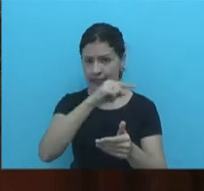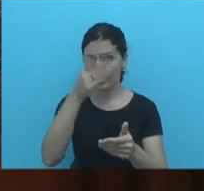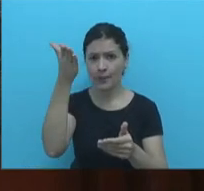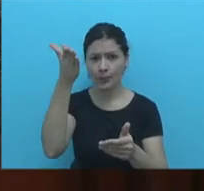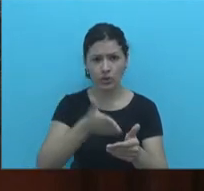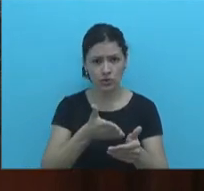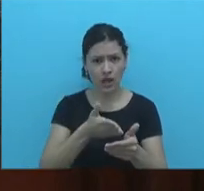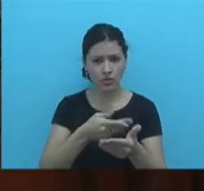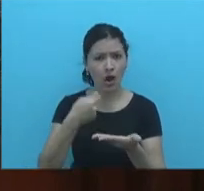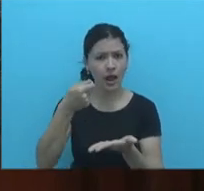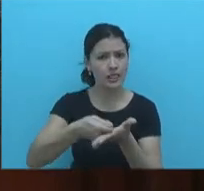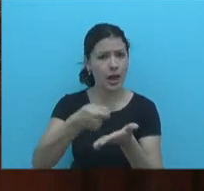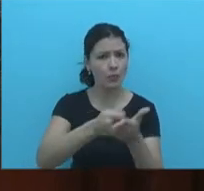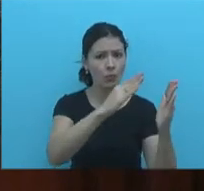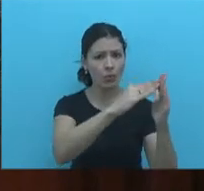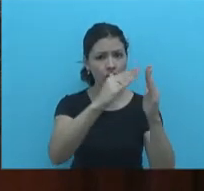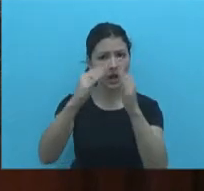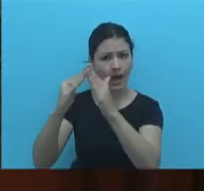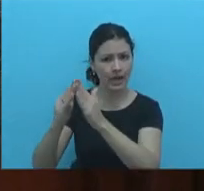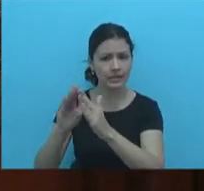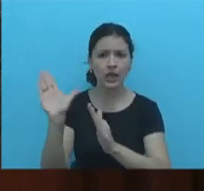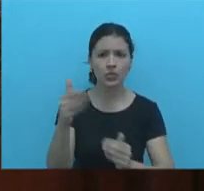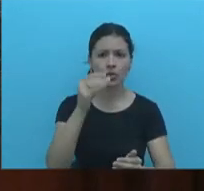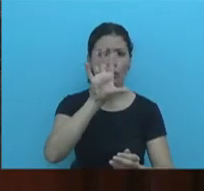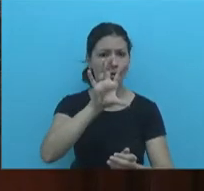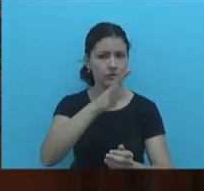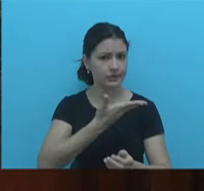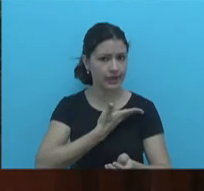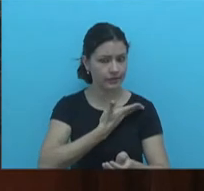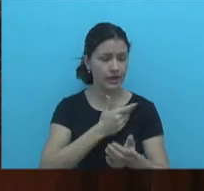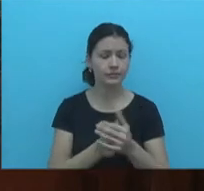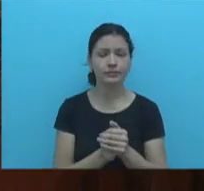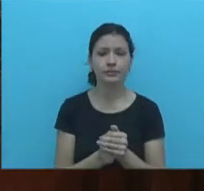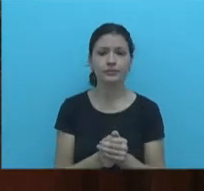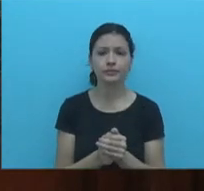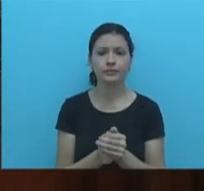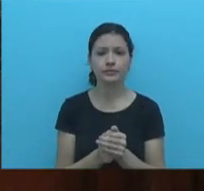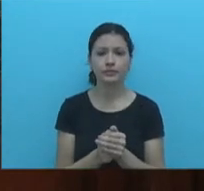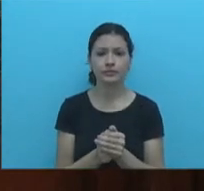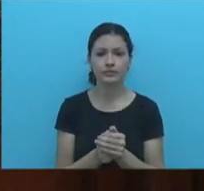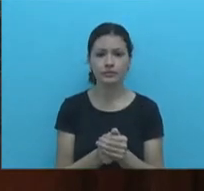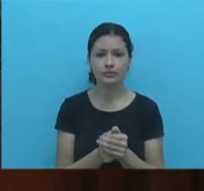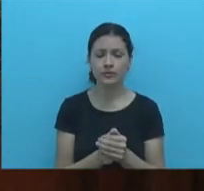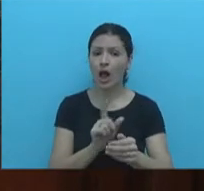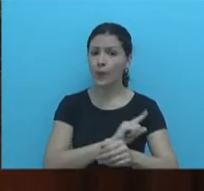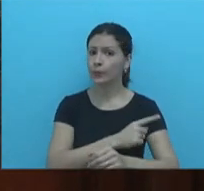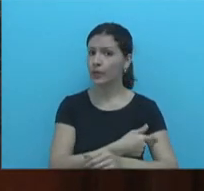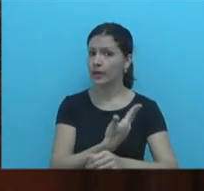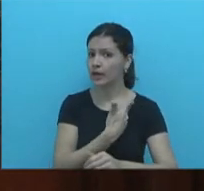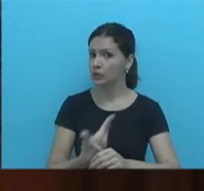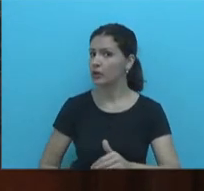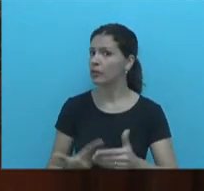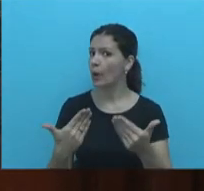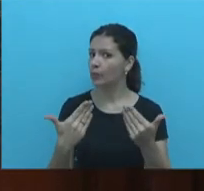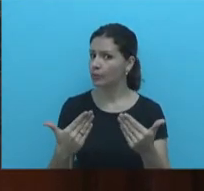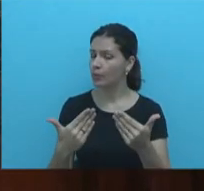0,7% al impuesto inmobiliario de todo el territorio provincial. Artículo 11. Autorícese al Poder Ejecutivo a efectuar